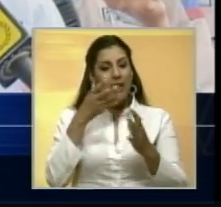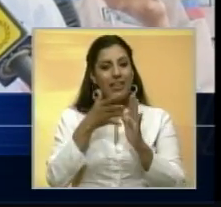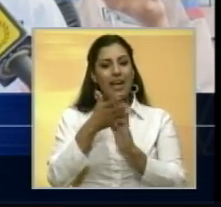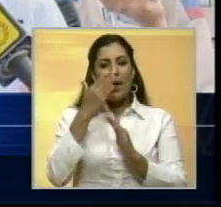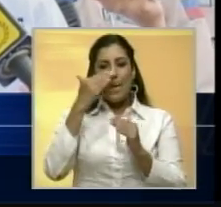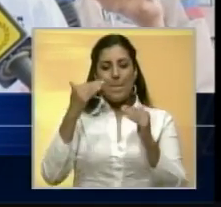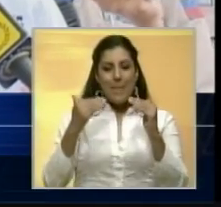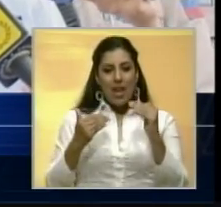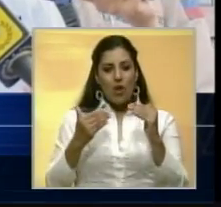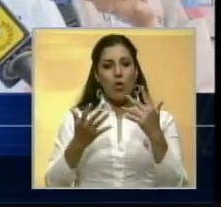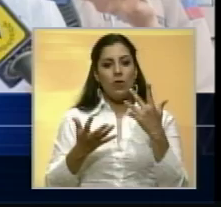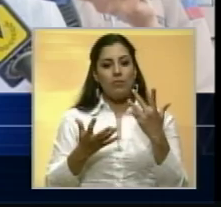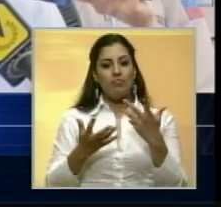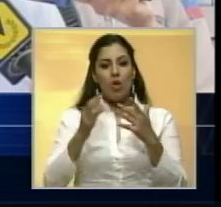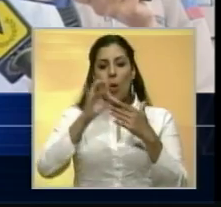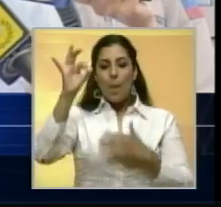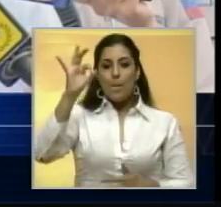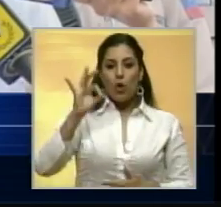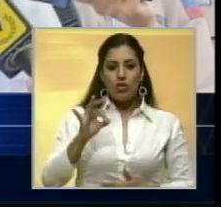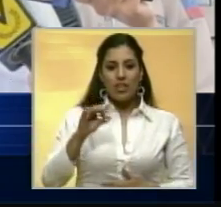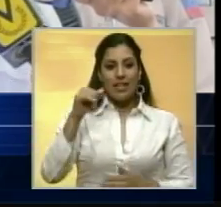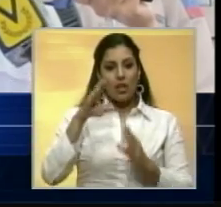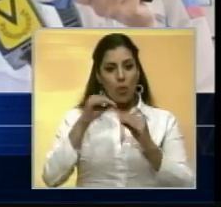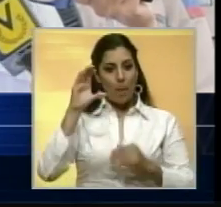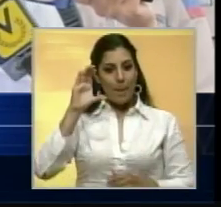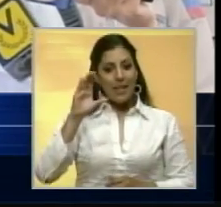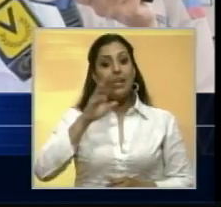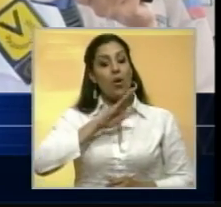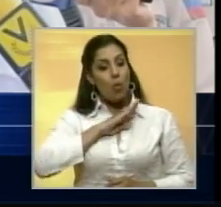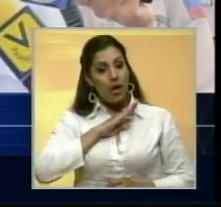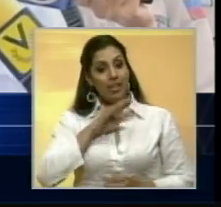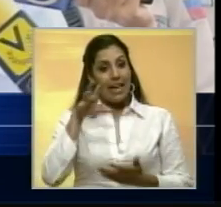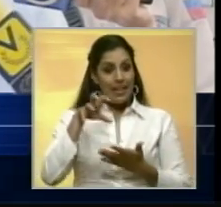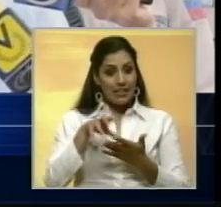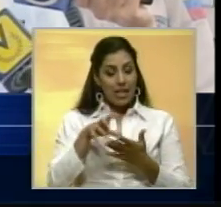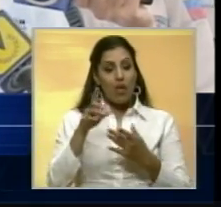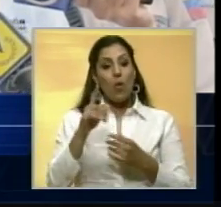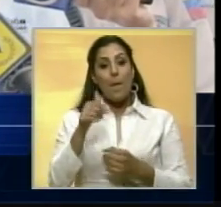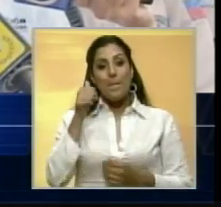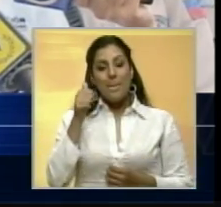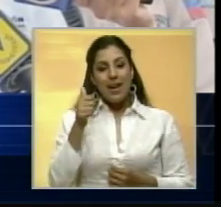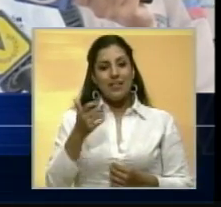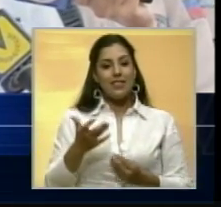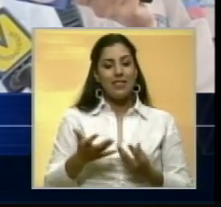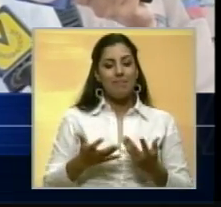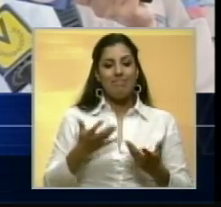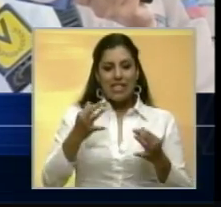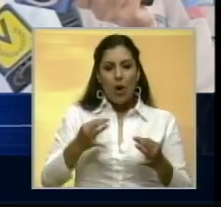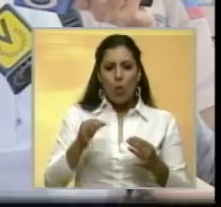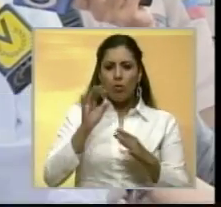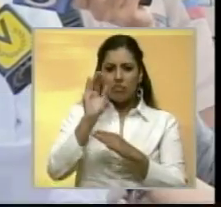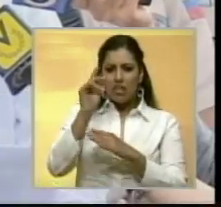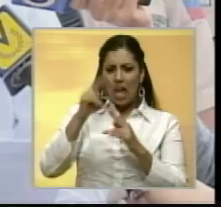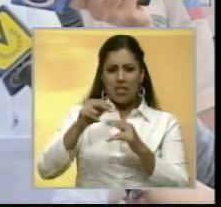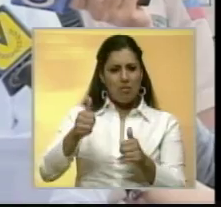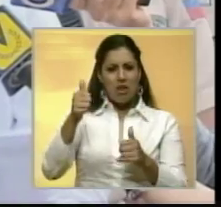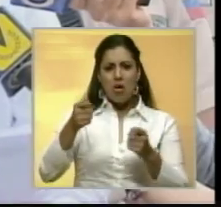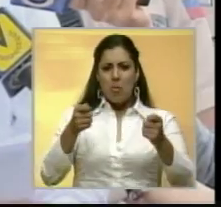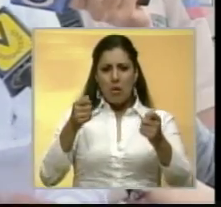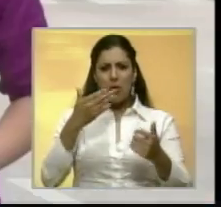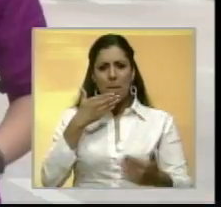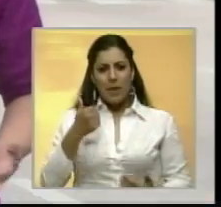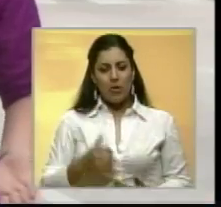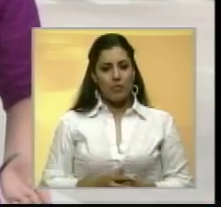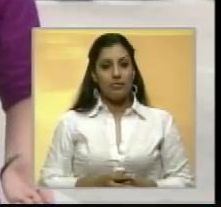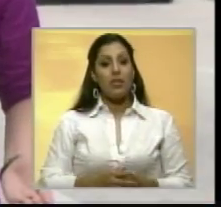de menor porcentaje a nivel nacional, colocando el estado en uno de los estados más seguros de toda